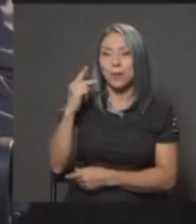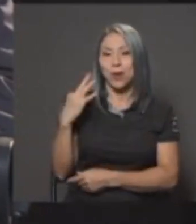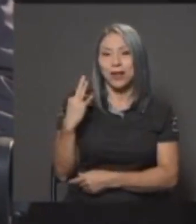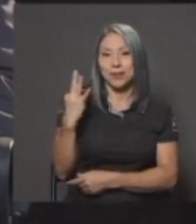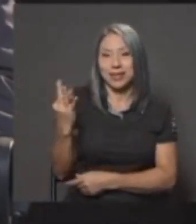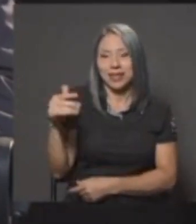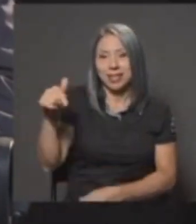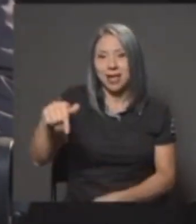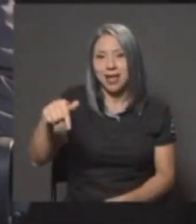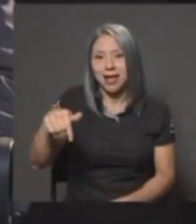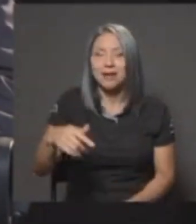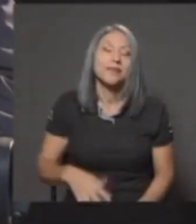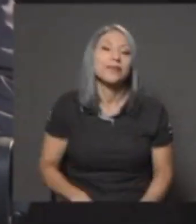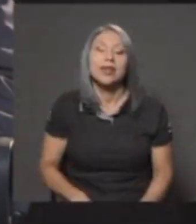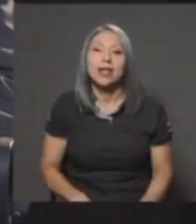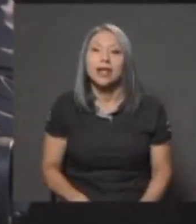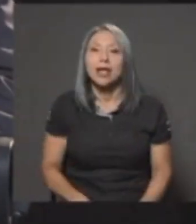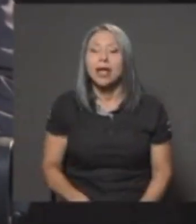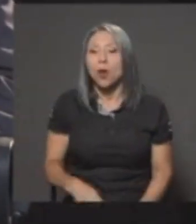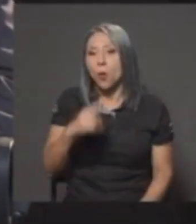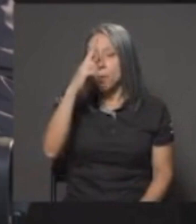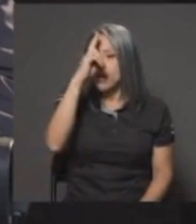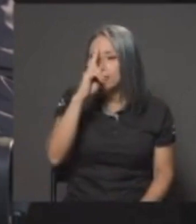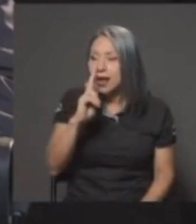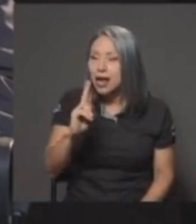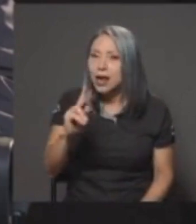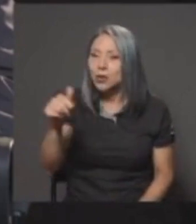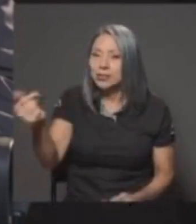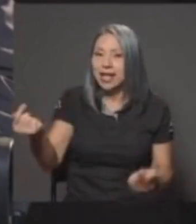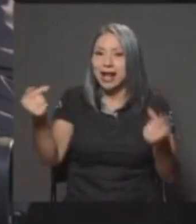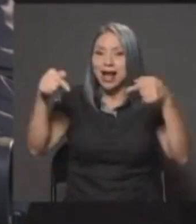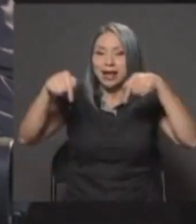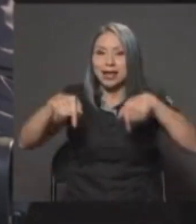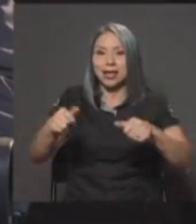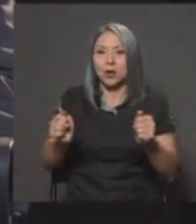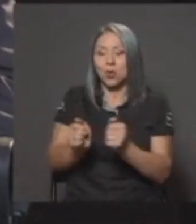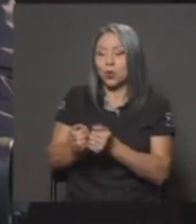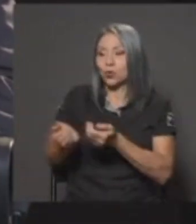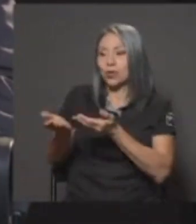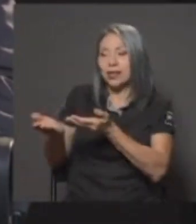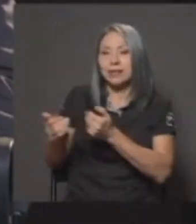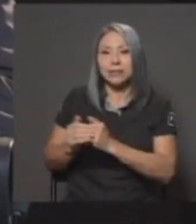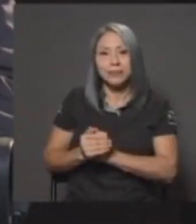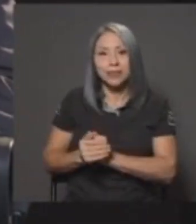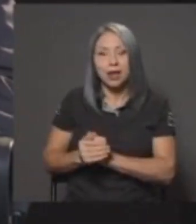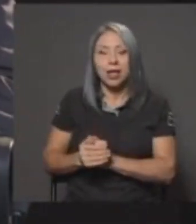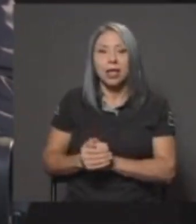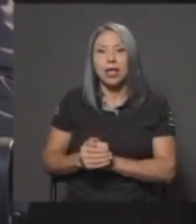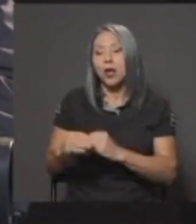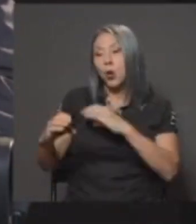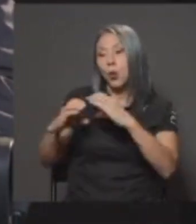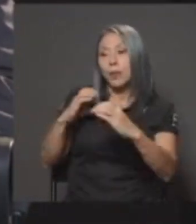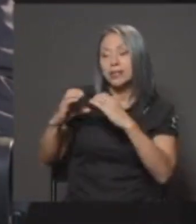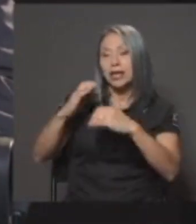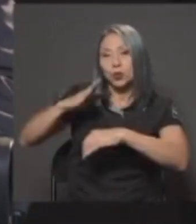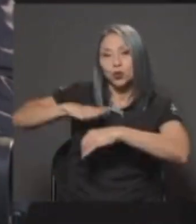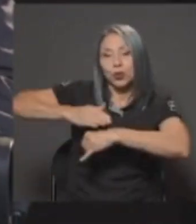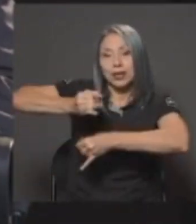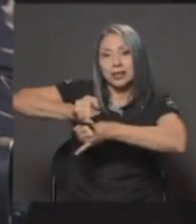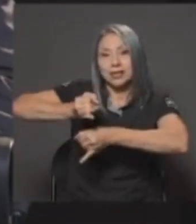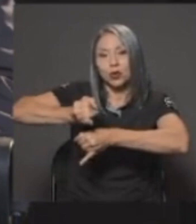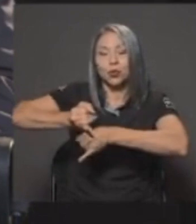invitación. Un privilegio y un honor estar aquí con usted. Conversando sobre el instituto